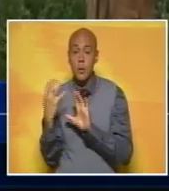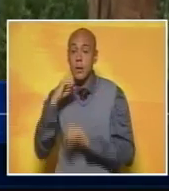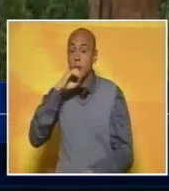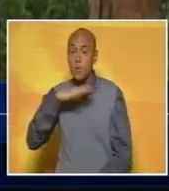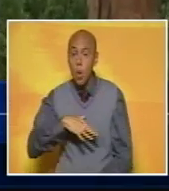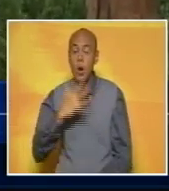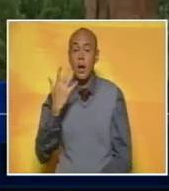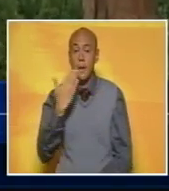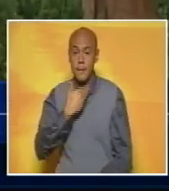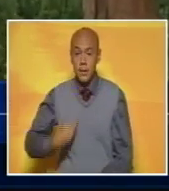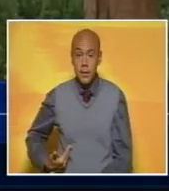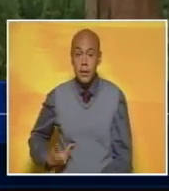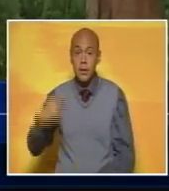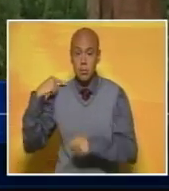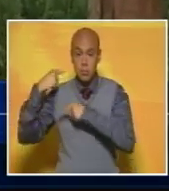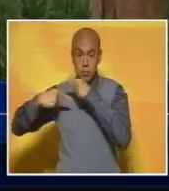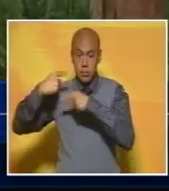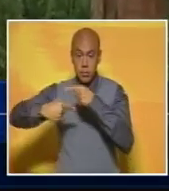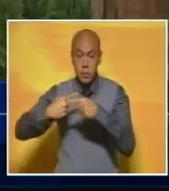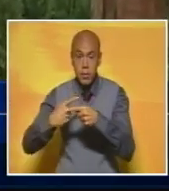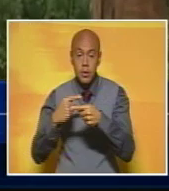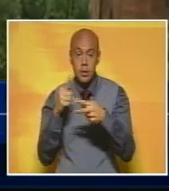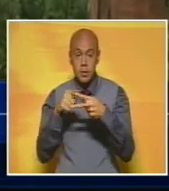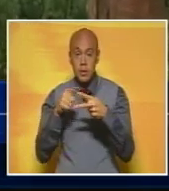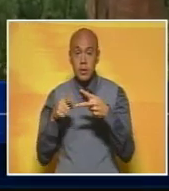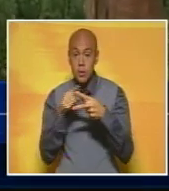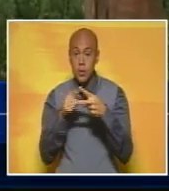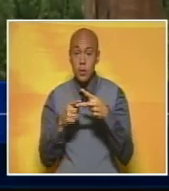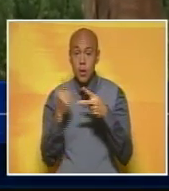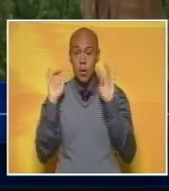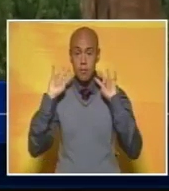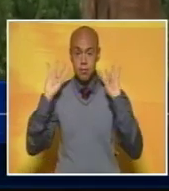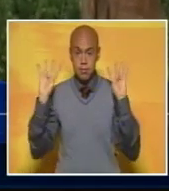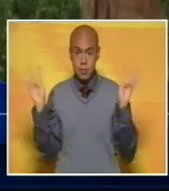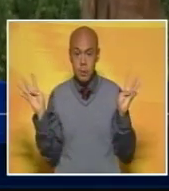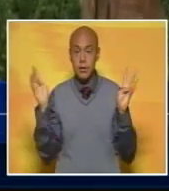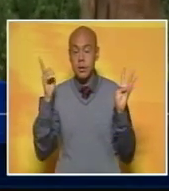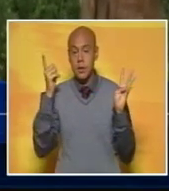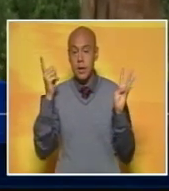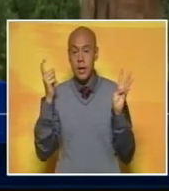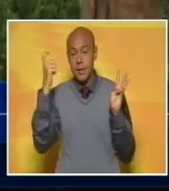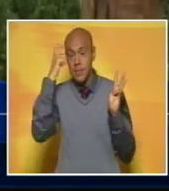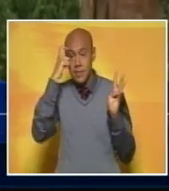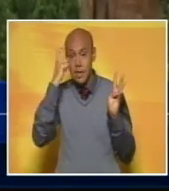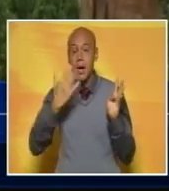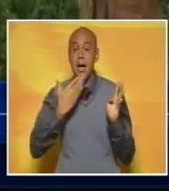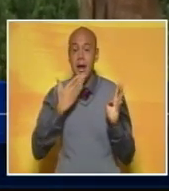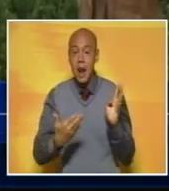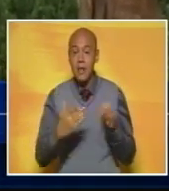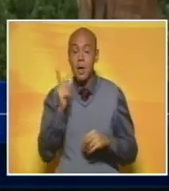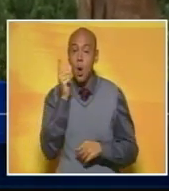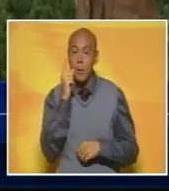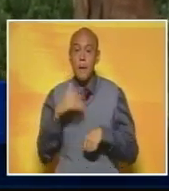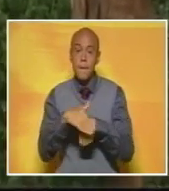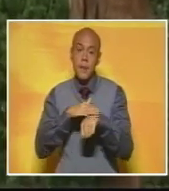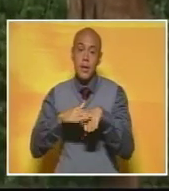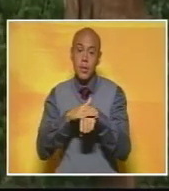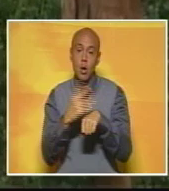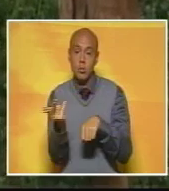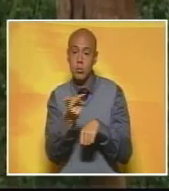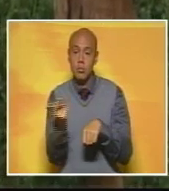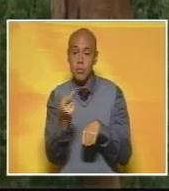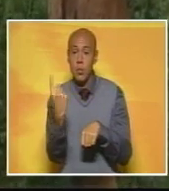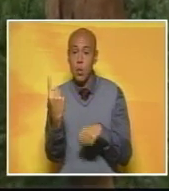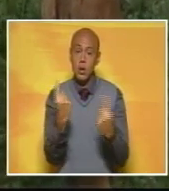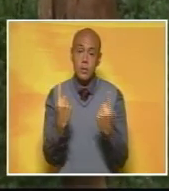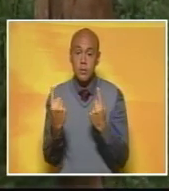George Bush e indultó a 2 pavos con motivo de la fiesta de Acción de Gracias. El mandatario debía dar el perdón a una de las 2 aves